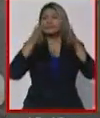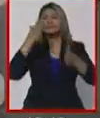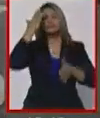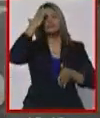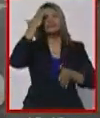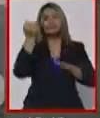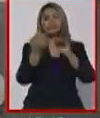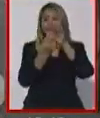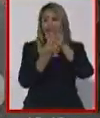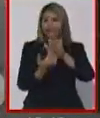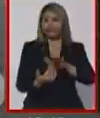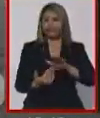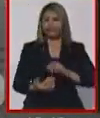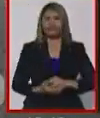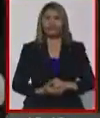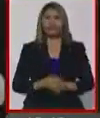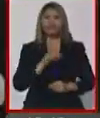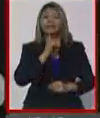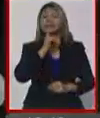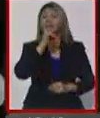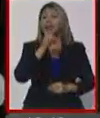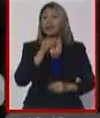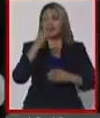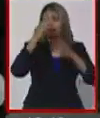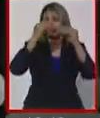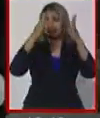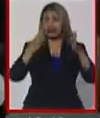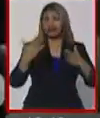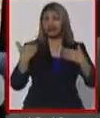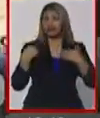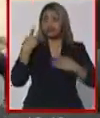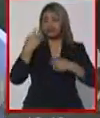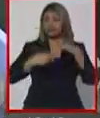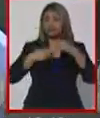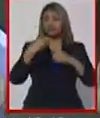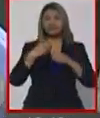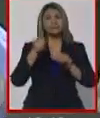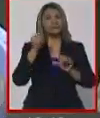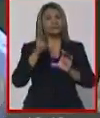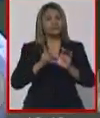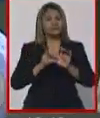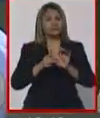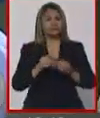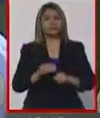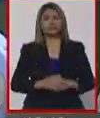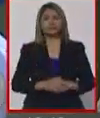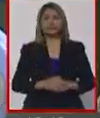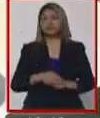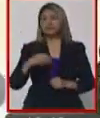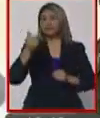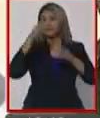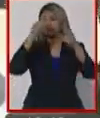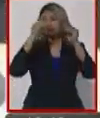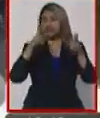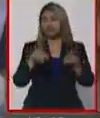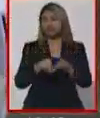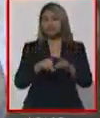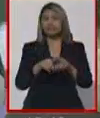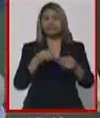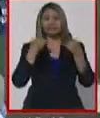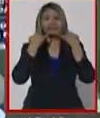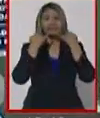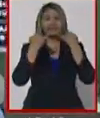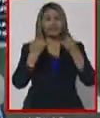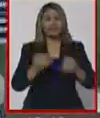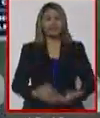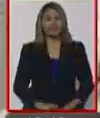por racismo y discriminación, aseguran que el educador tiene problemas psicológicos. Colegas del mismo también prestaron